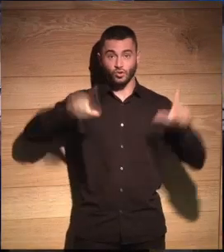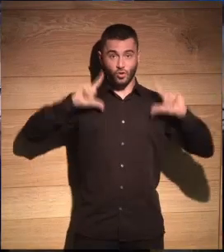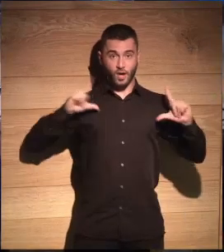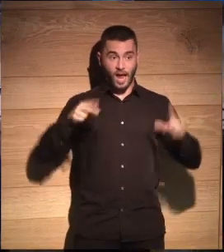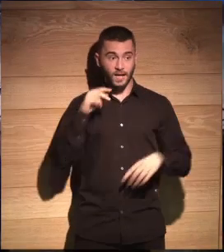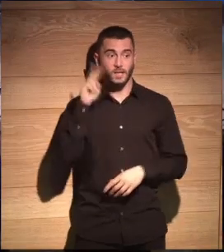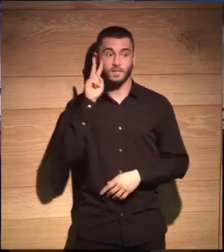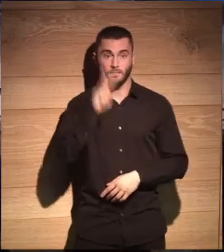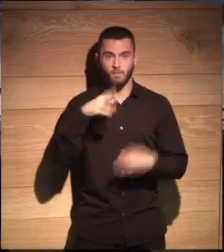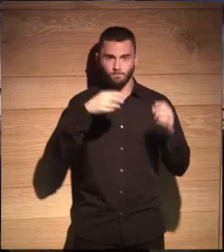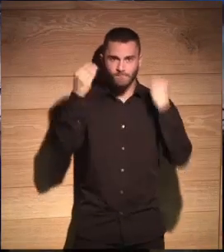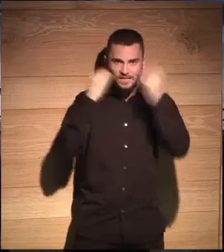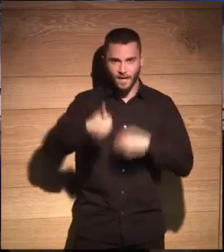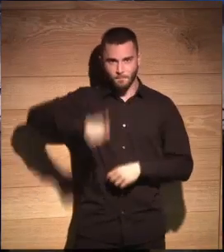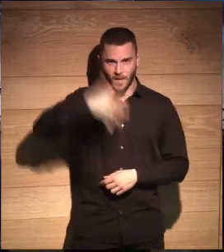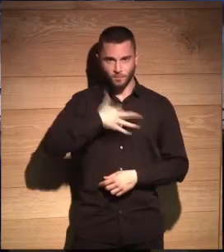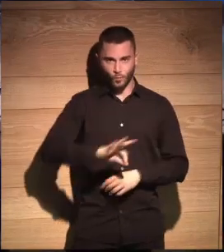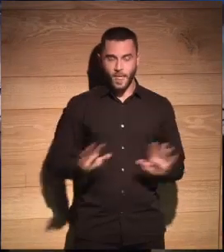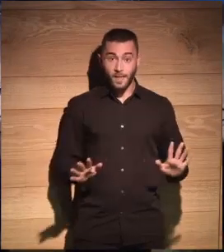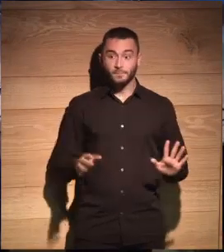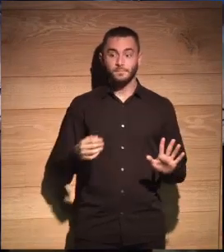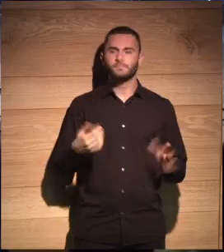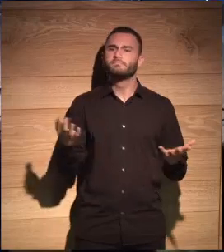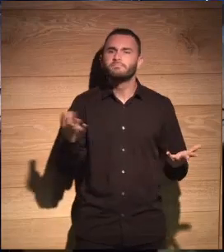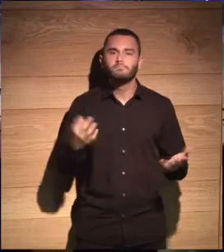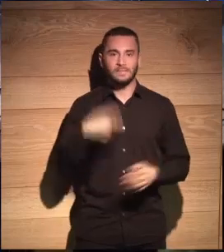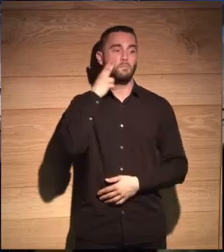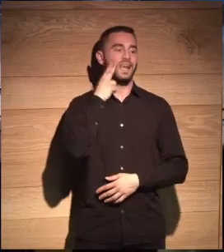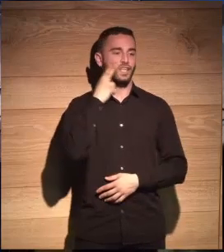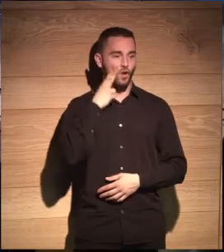¿Qué? El vértigo. Vértigo, vale.